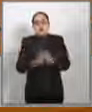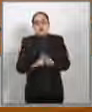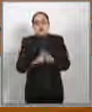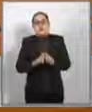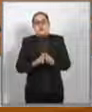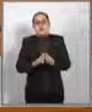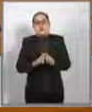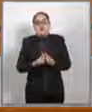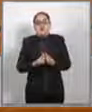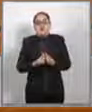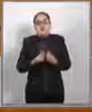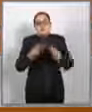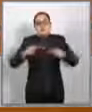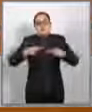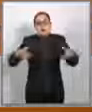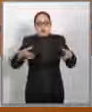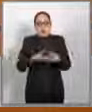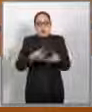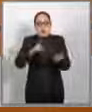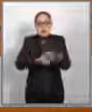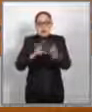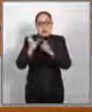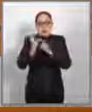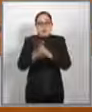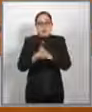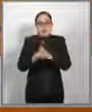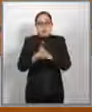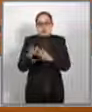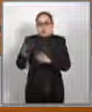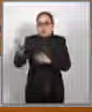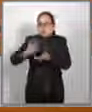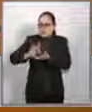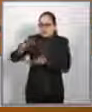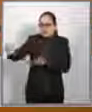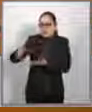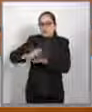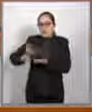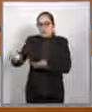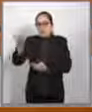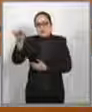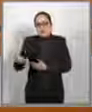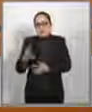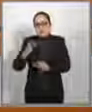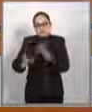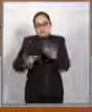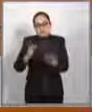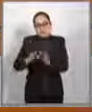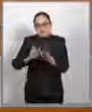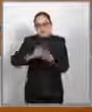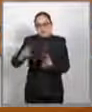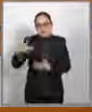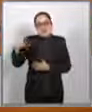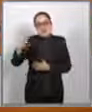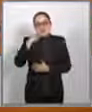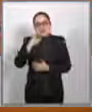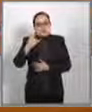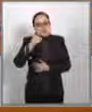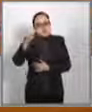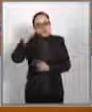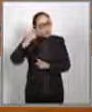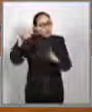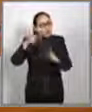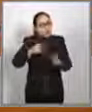de la comisión, a quienes, por cierto, agradezco cumplidamente todo el esfuerzo que han puesto para